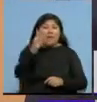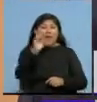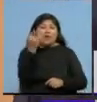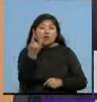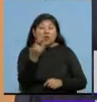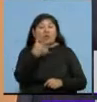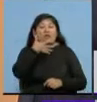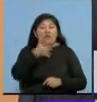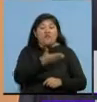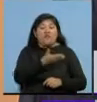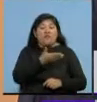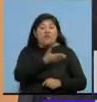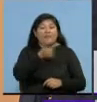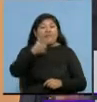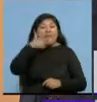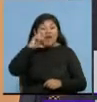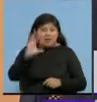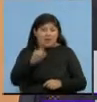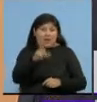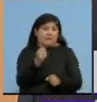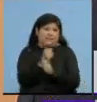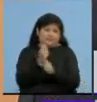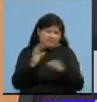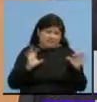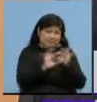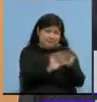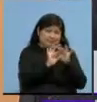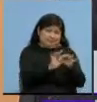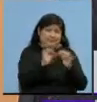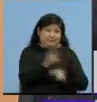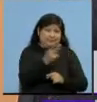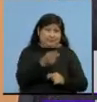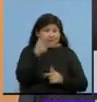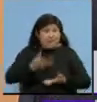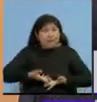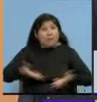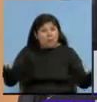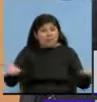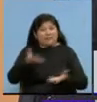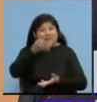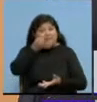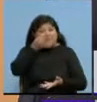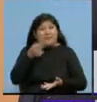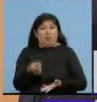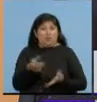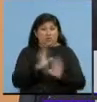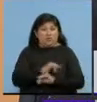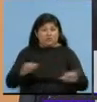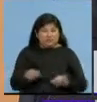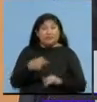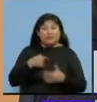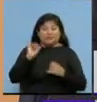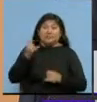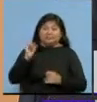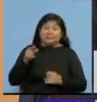que nosotros ahora, ustedes van a tener el material para que lo puedan difundir.